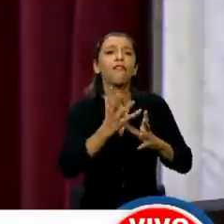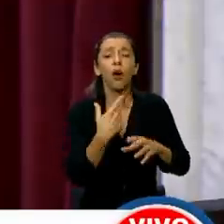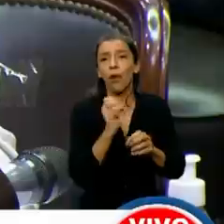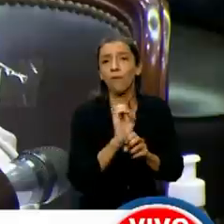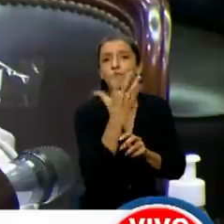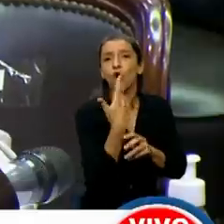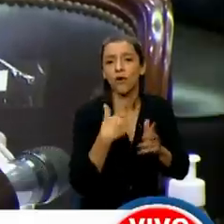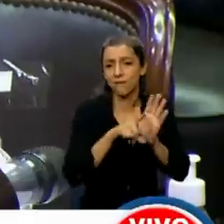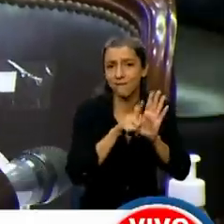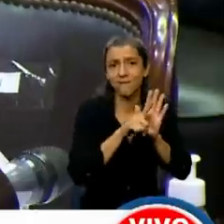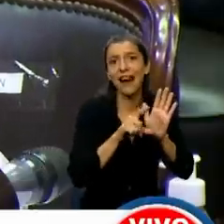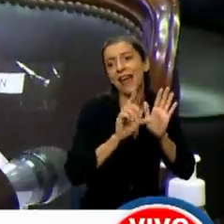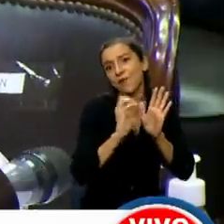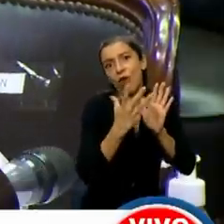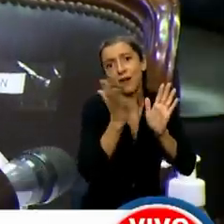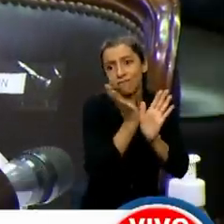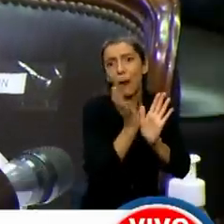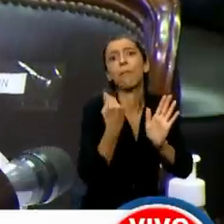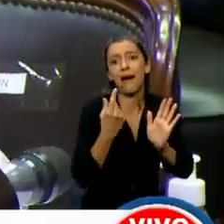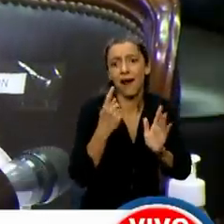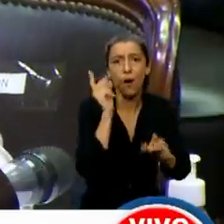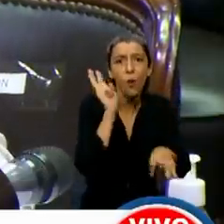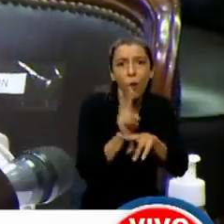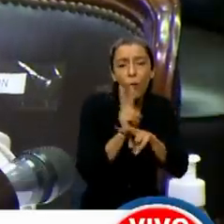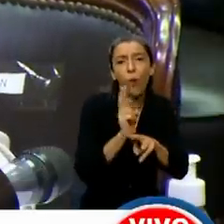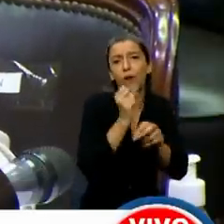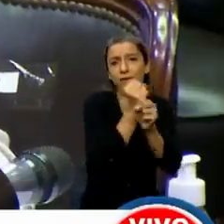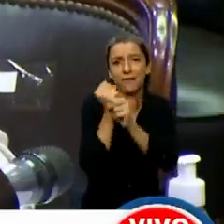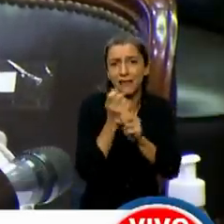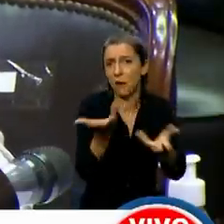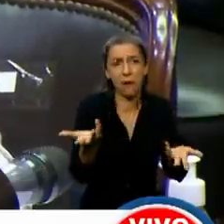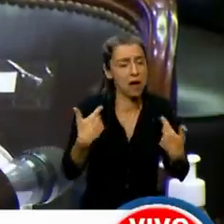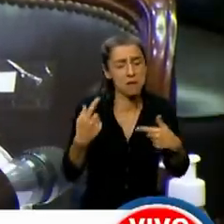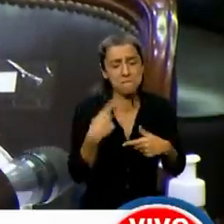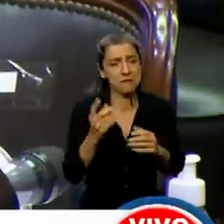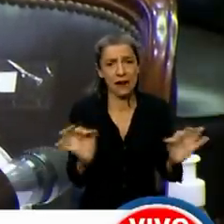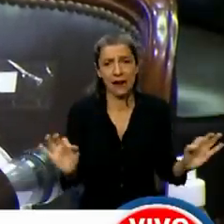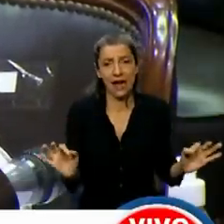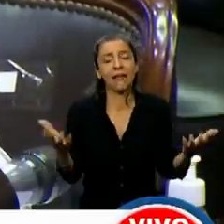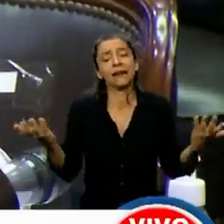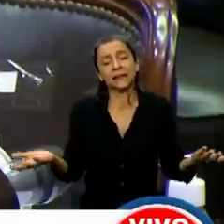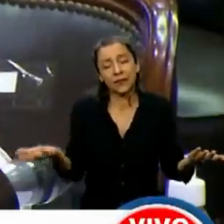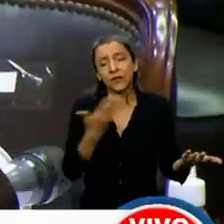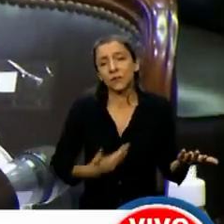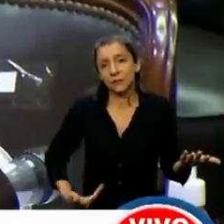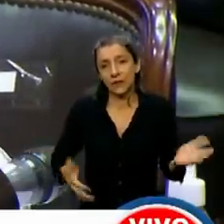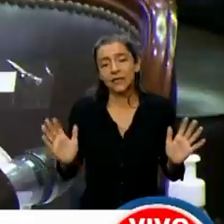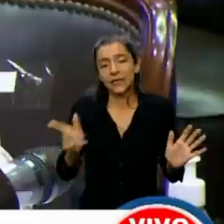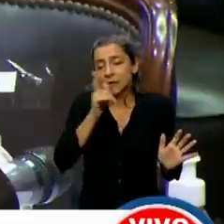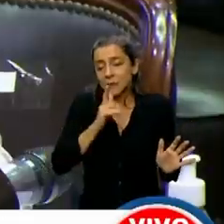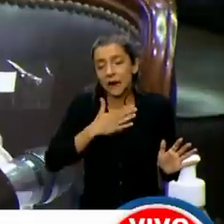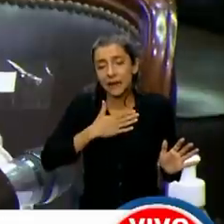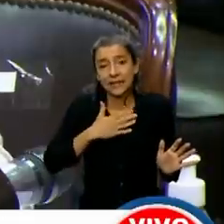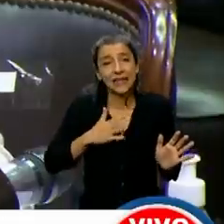leyes que necesitamos para mejorar nuestra legislación a volar por eso presidente cierro me parece que todavía lo más